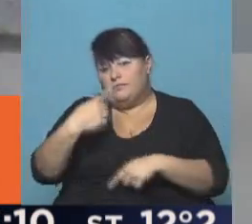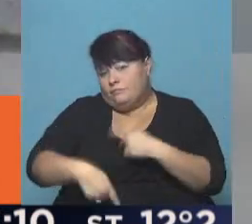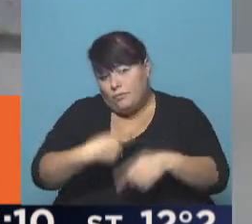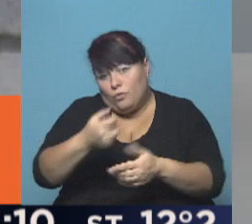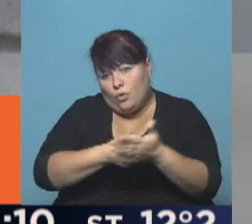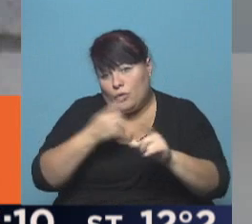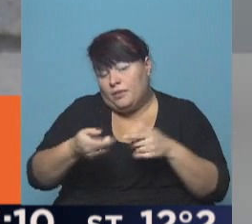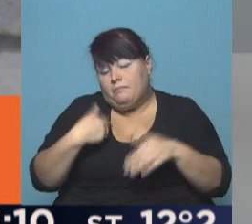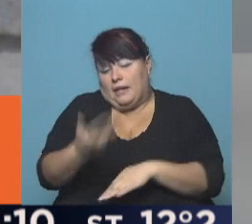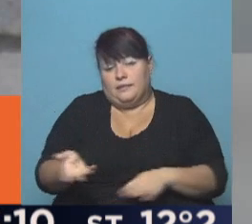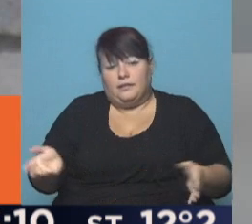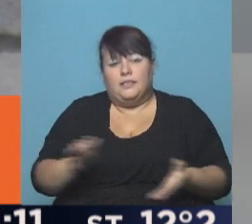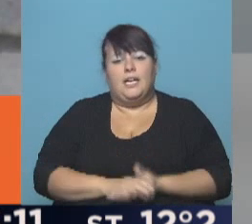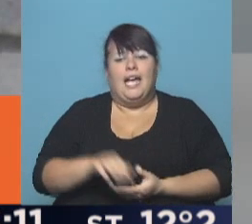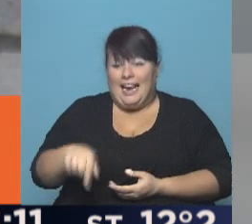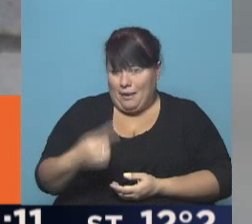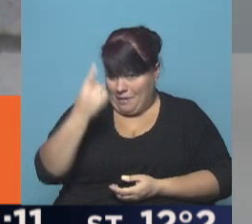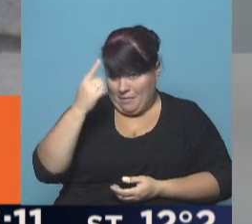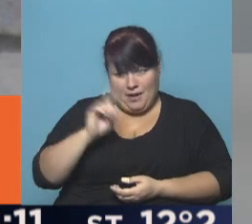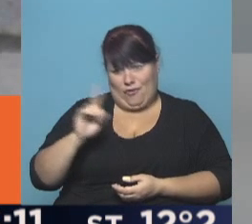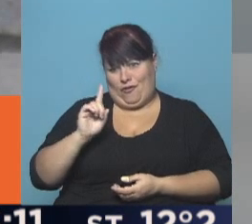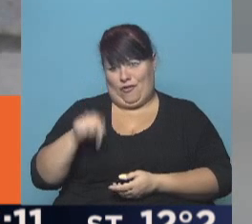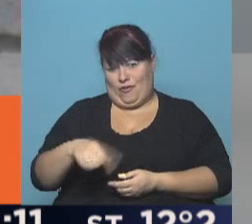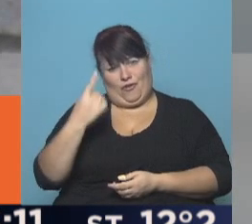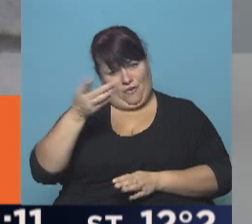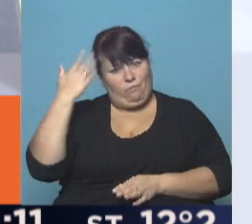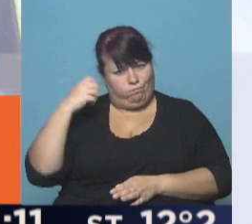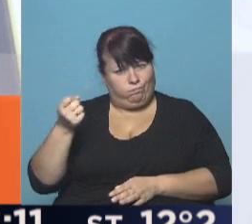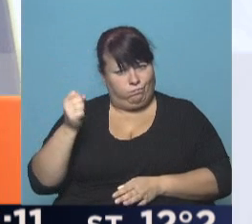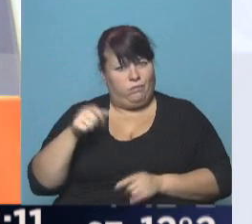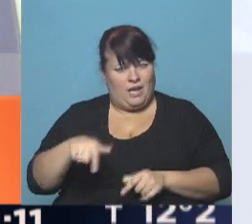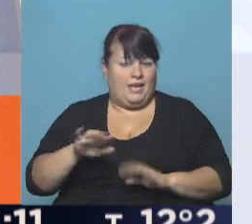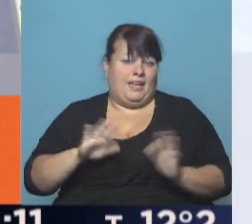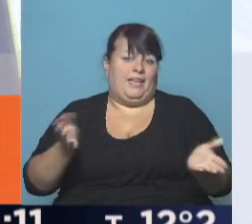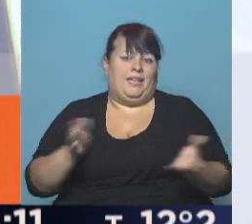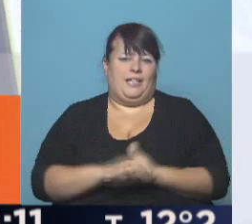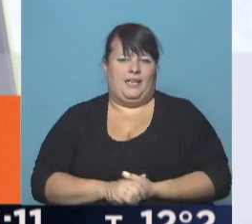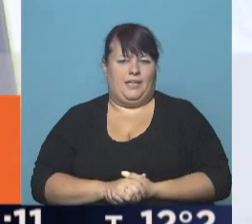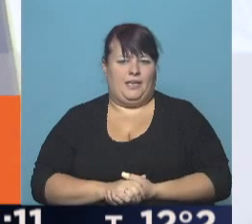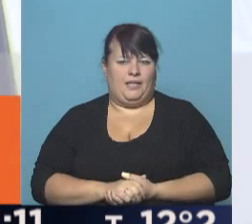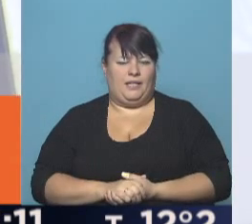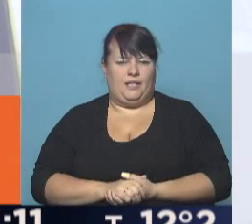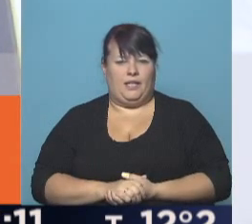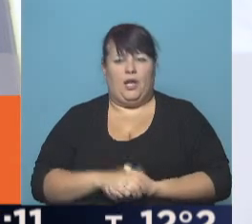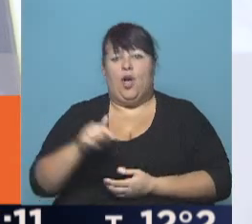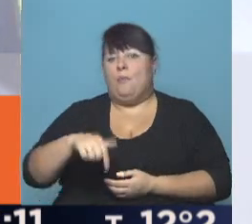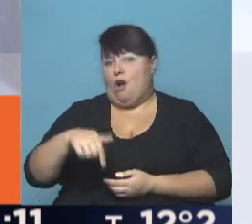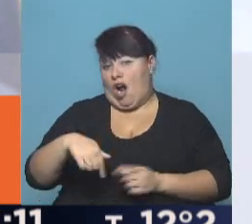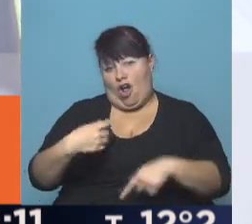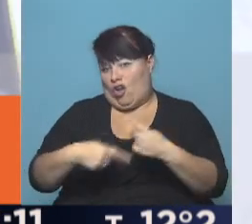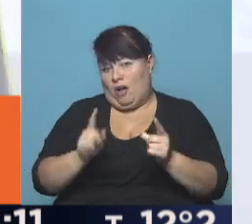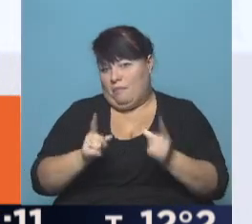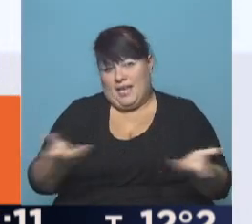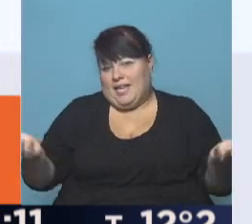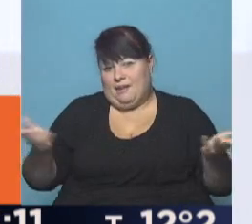adentro más esta es la primera vez que pasó algo así estos pasos por el momento va a seguir pasando